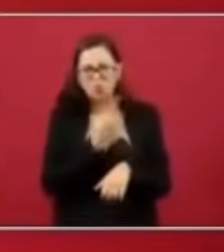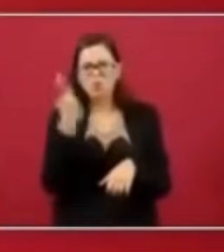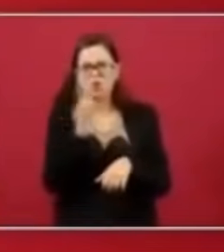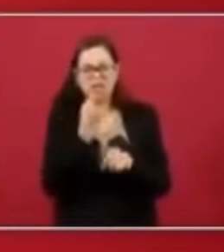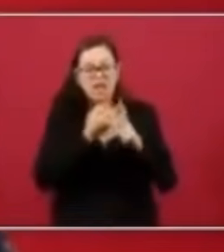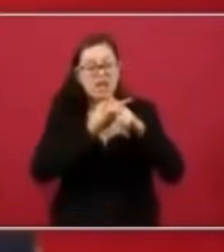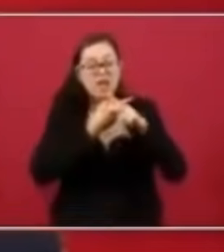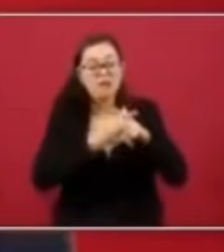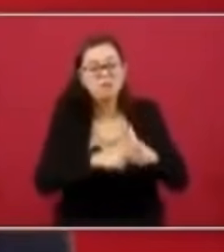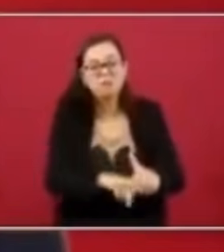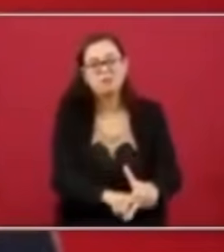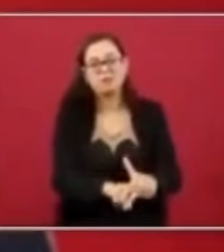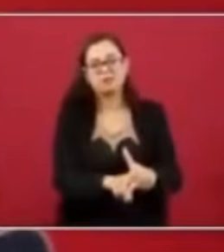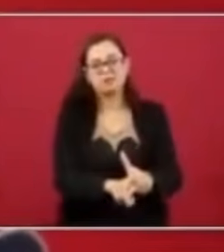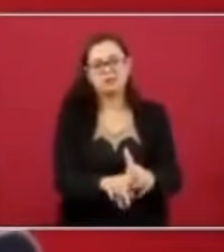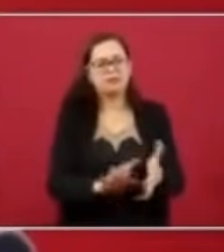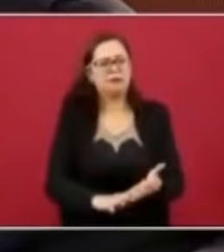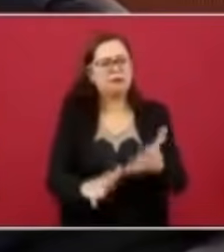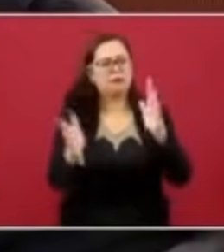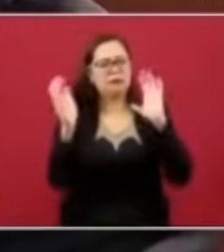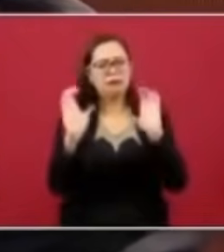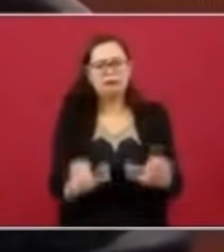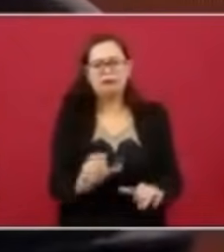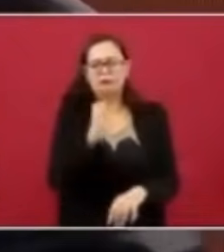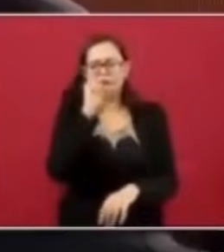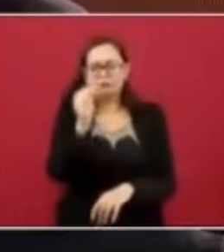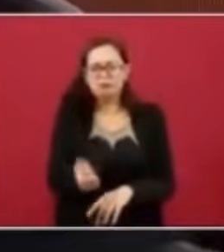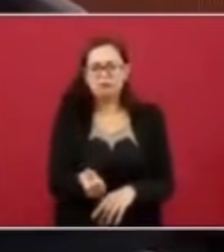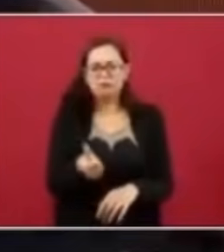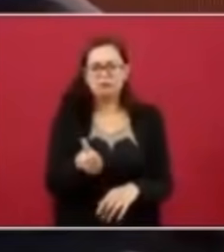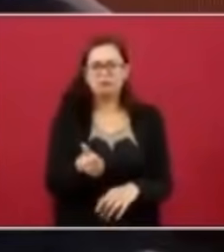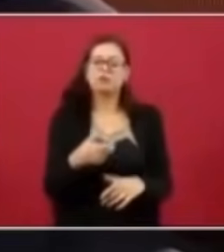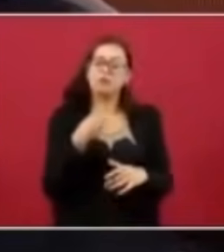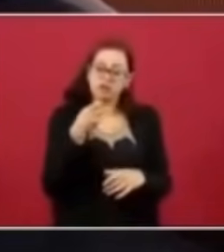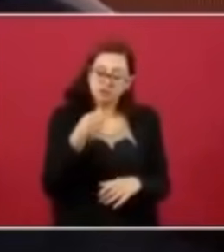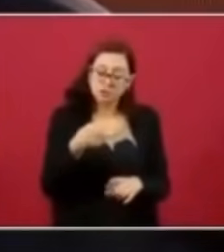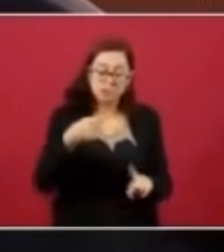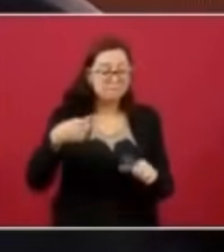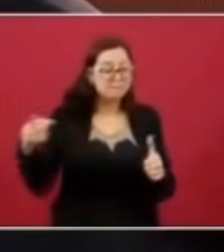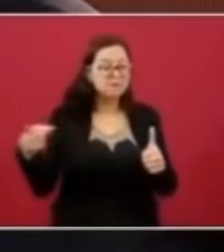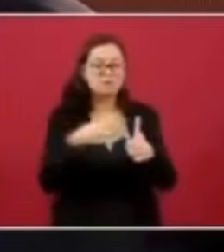originado la inseguridad y la violencia. Y en eso estamos,